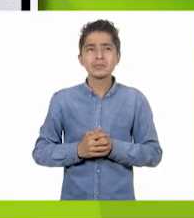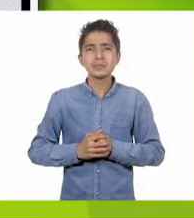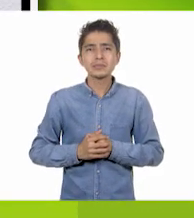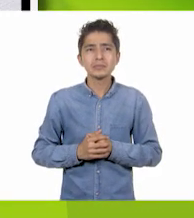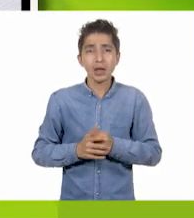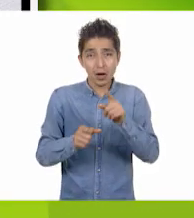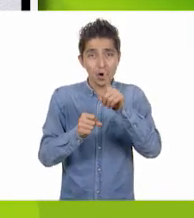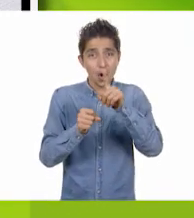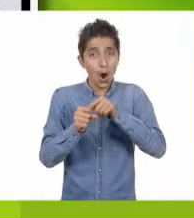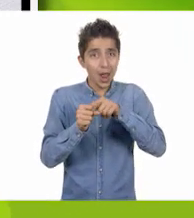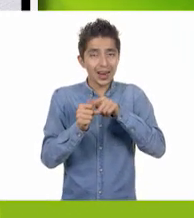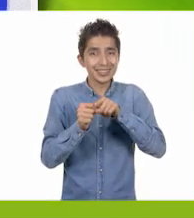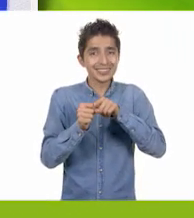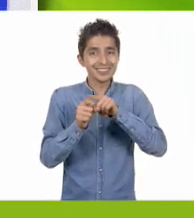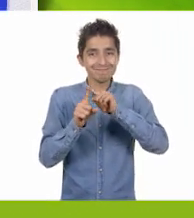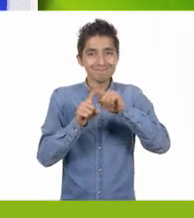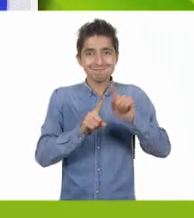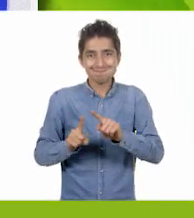Colores.